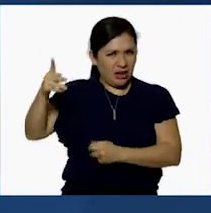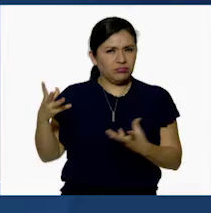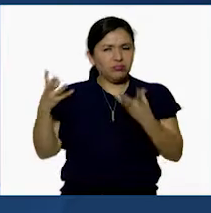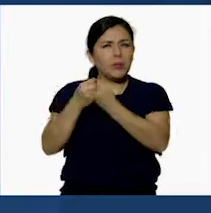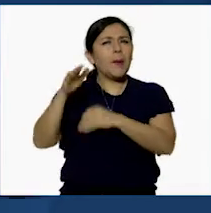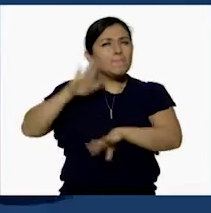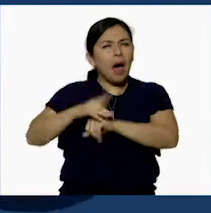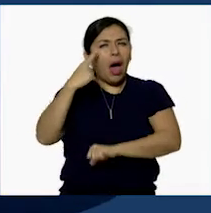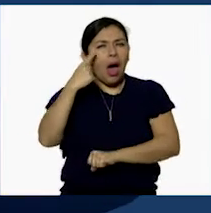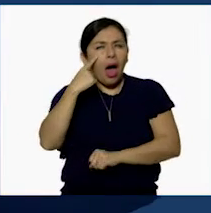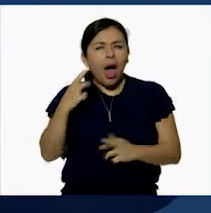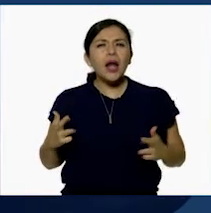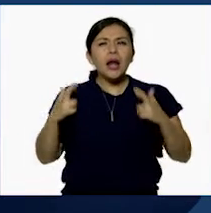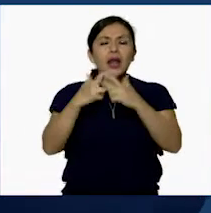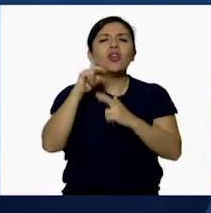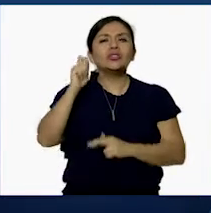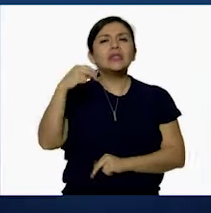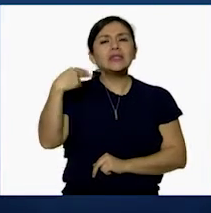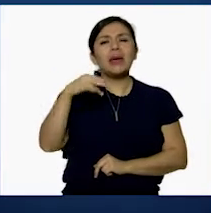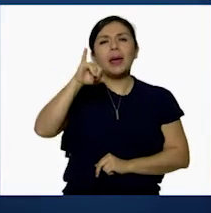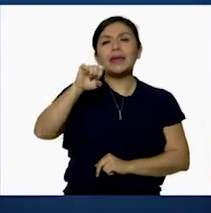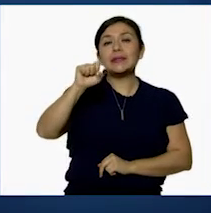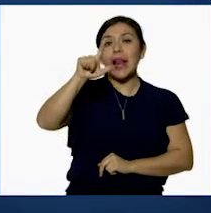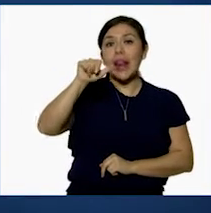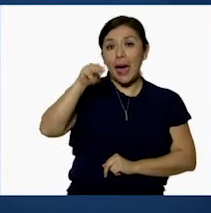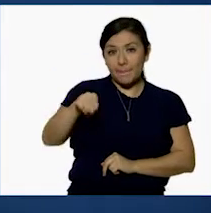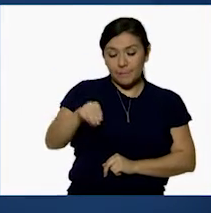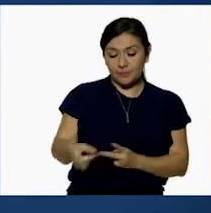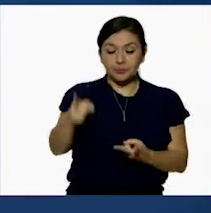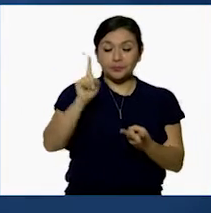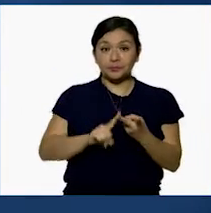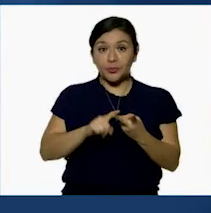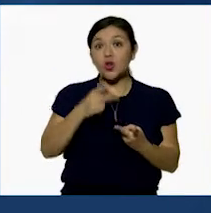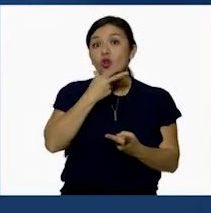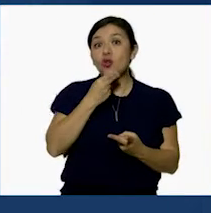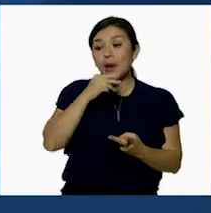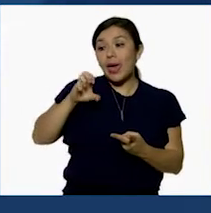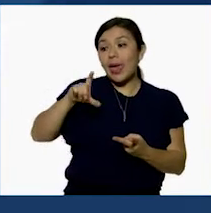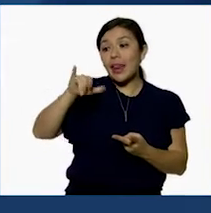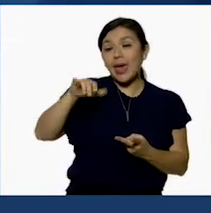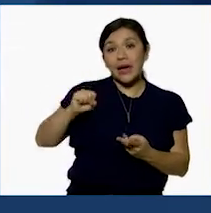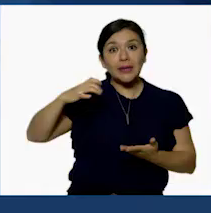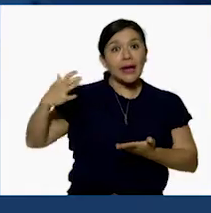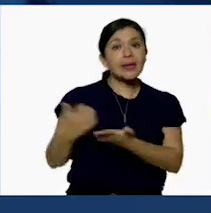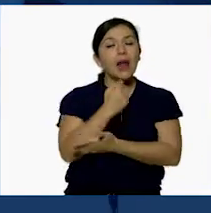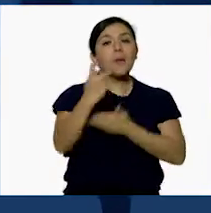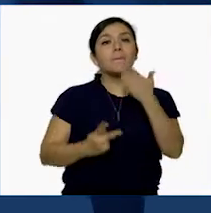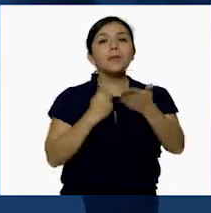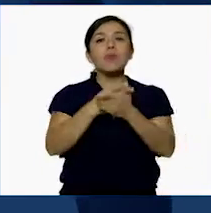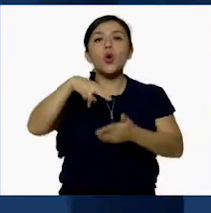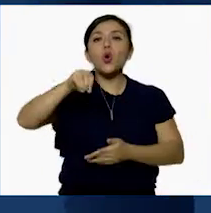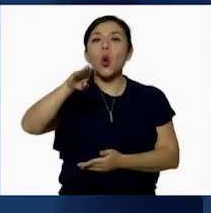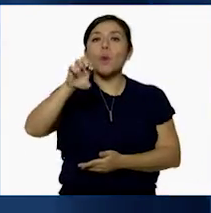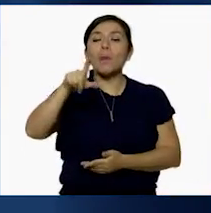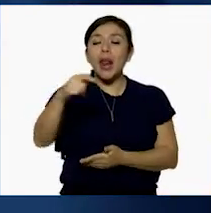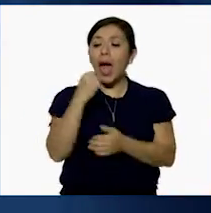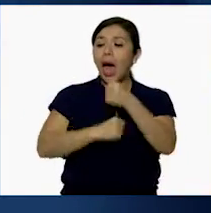religión mayoritaria es el Islam, y por otro, que Elías Canetti ganó el Nobel de Literatura